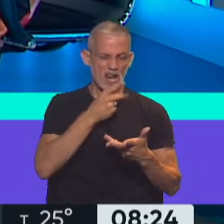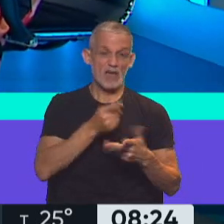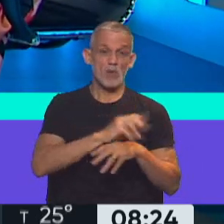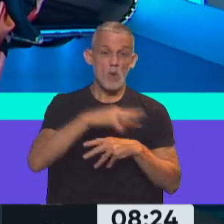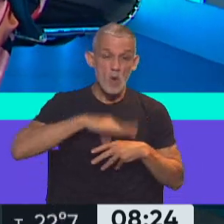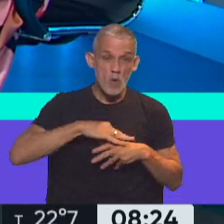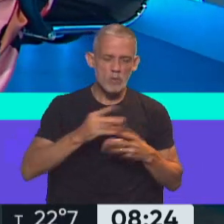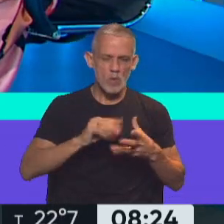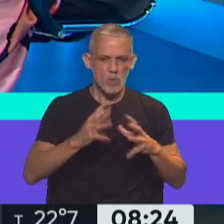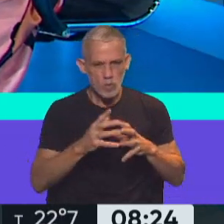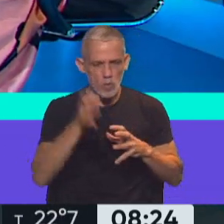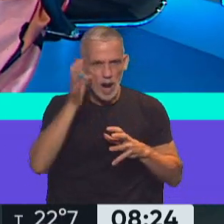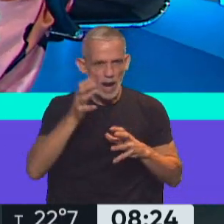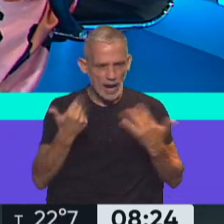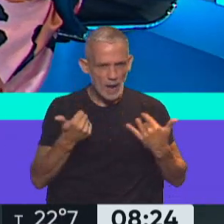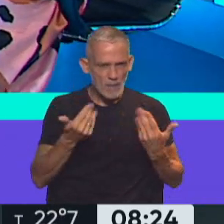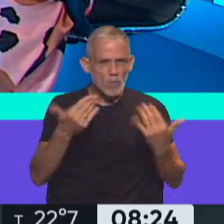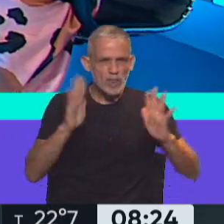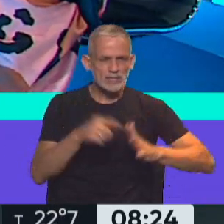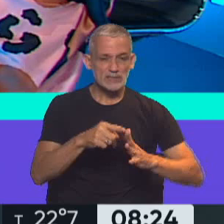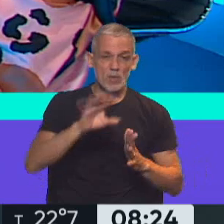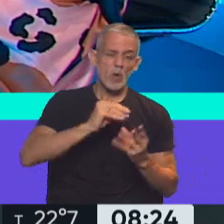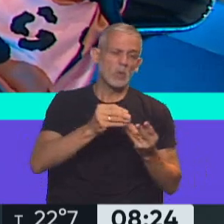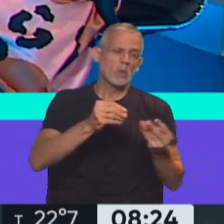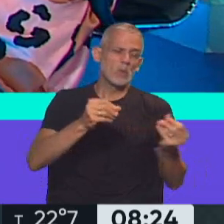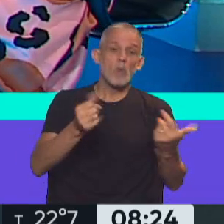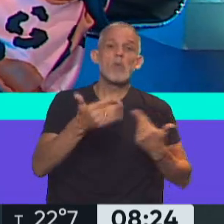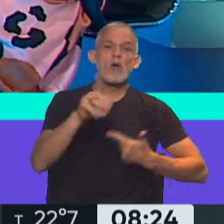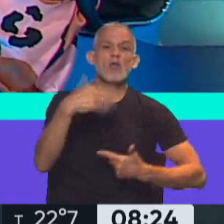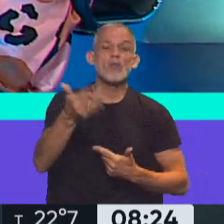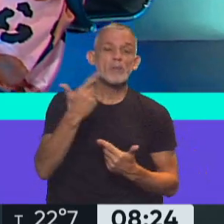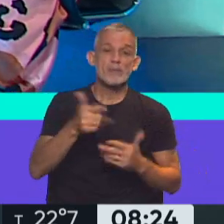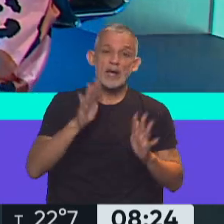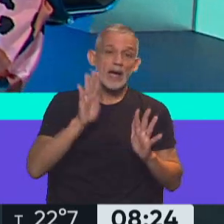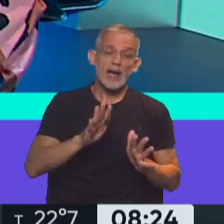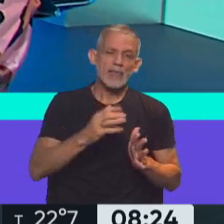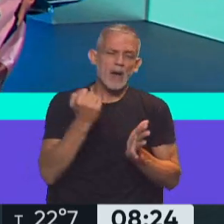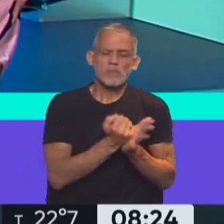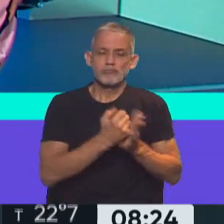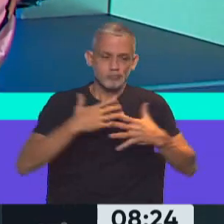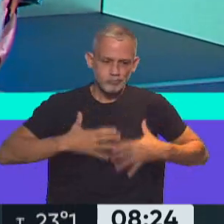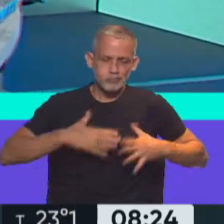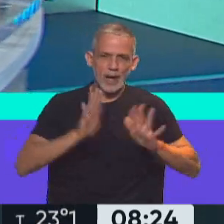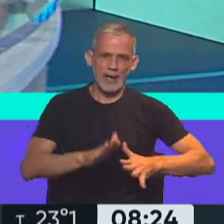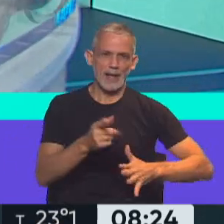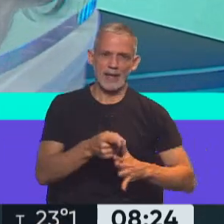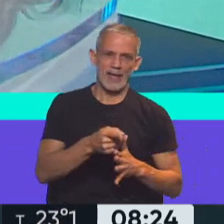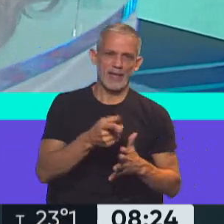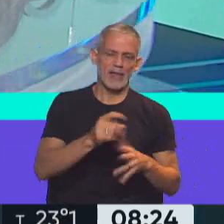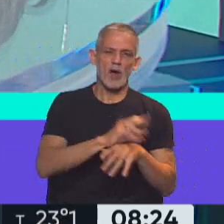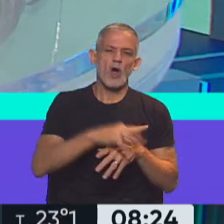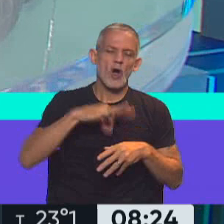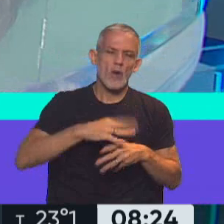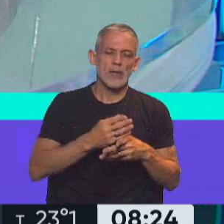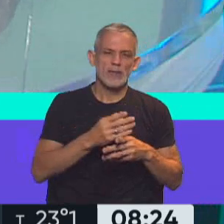pueda tener una forma más grave o puede tener una forma leve, pero puede tener, digamos, secuelas o lo que llamamos el long COVID, que son